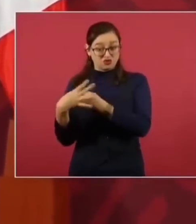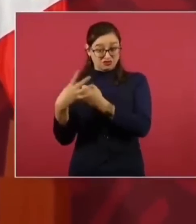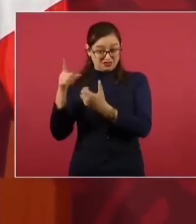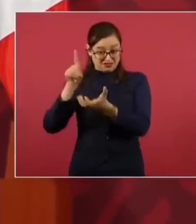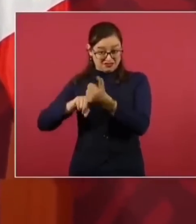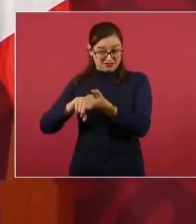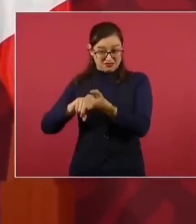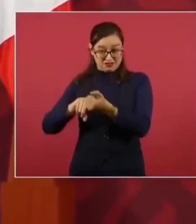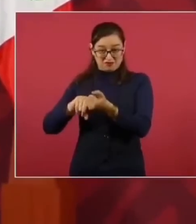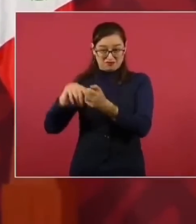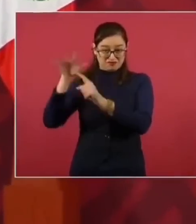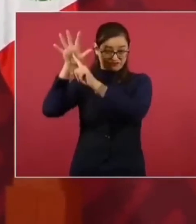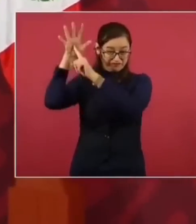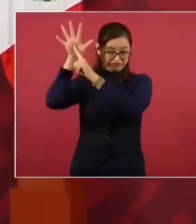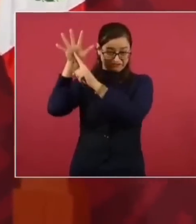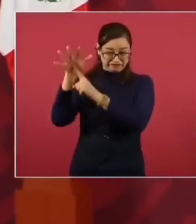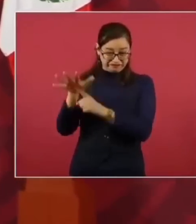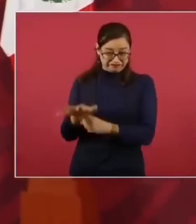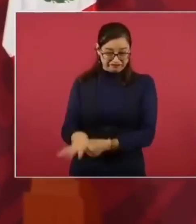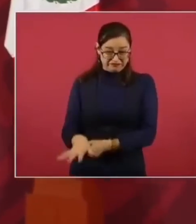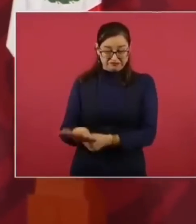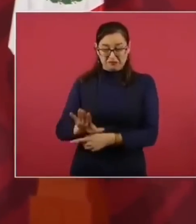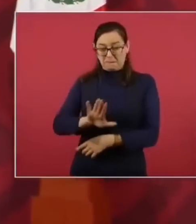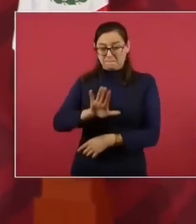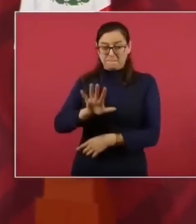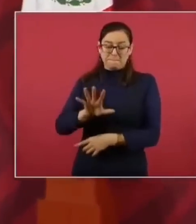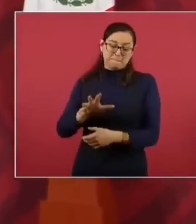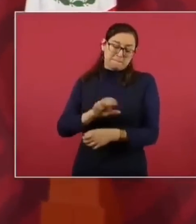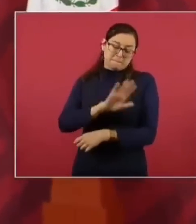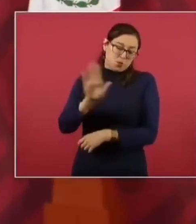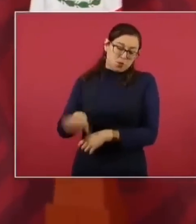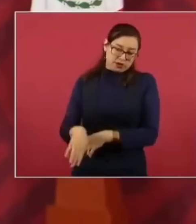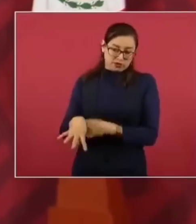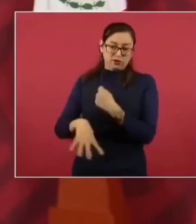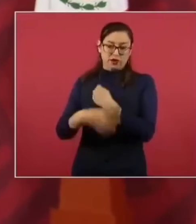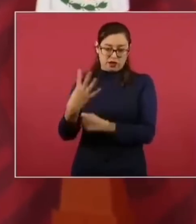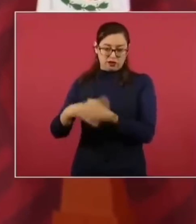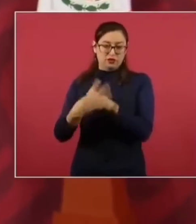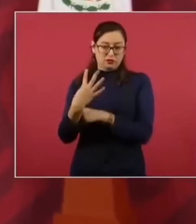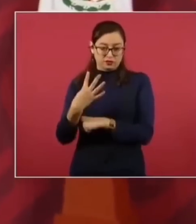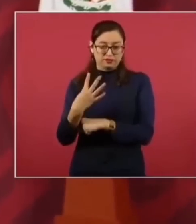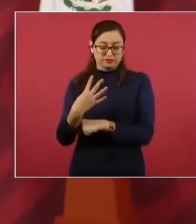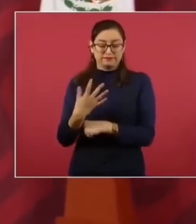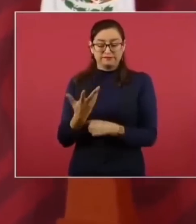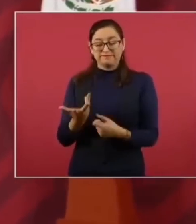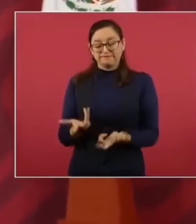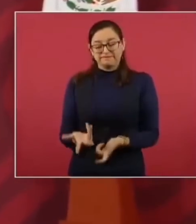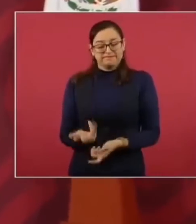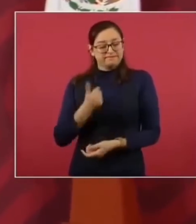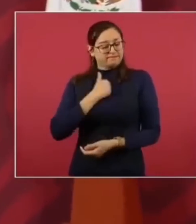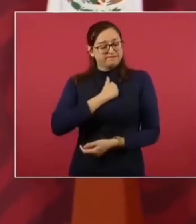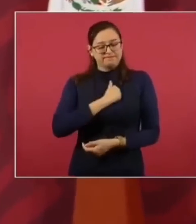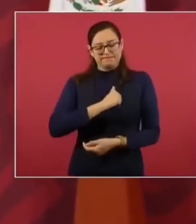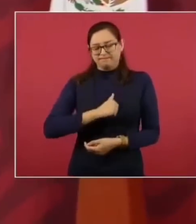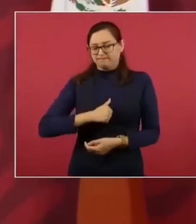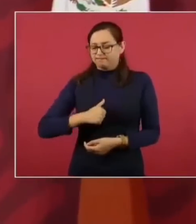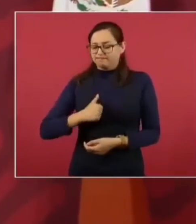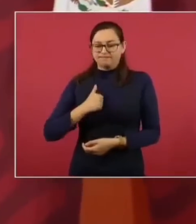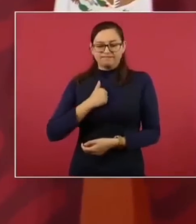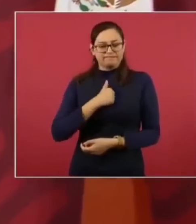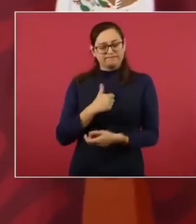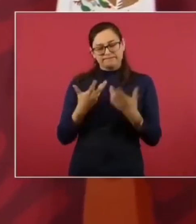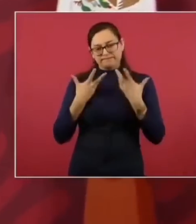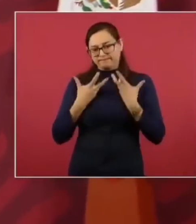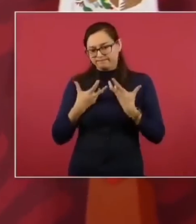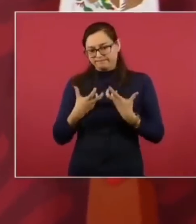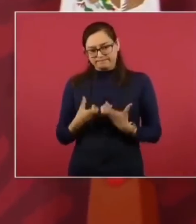Porque se desplomó un helicóptero, perdieron la vida 14 marinos